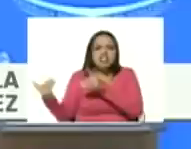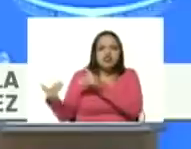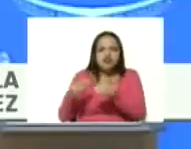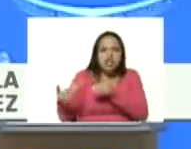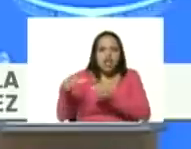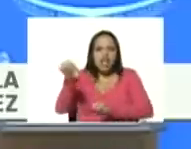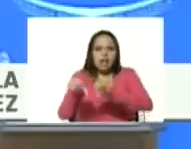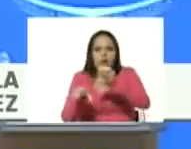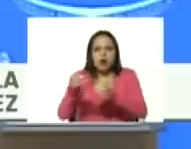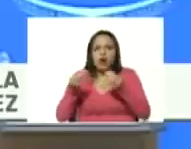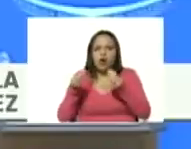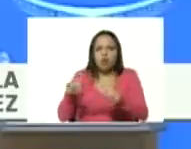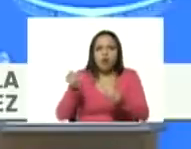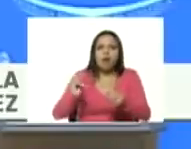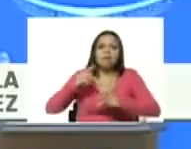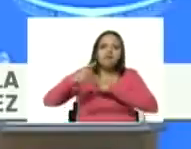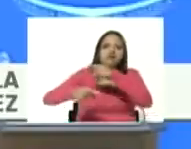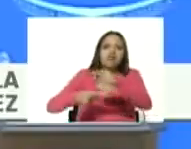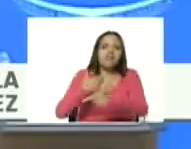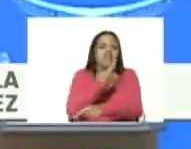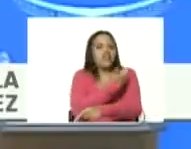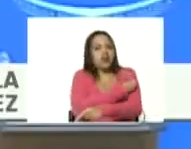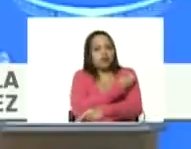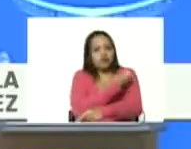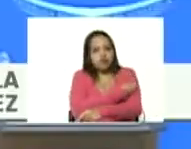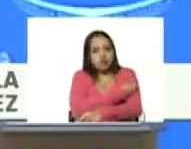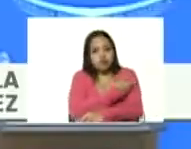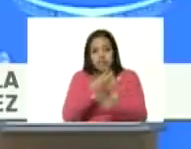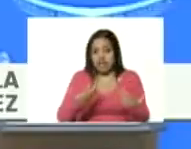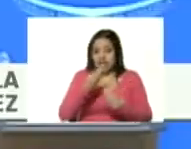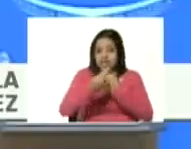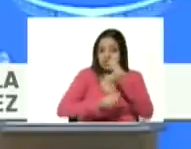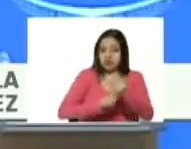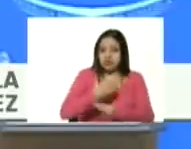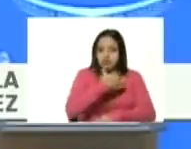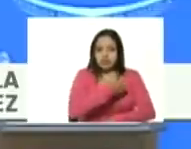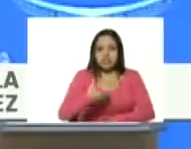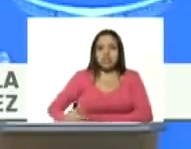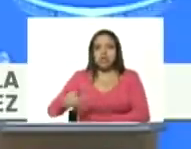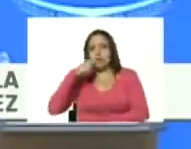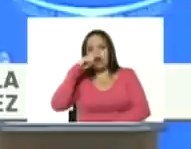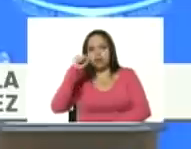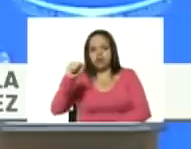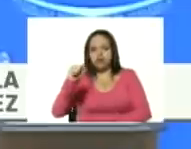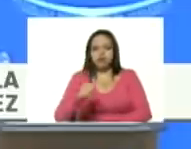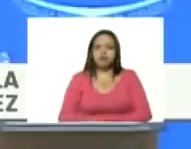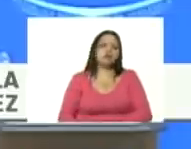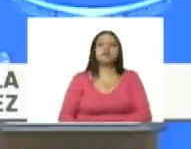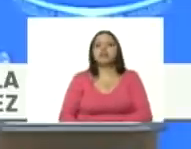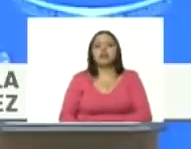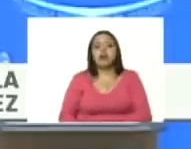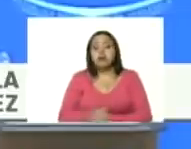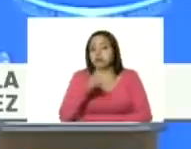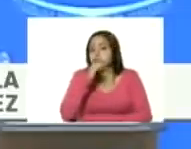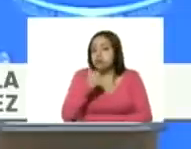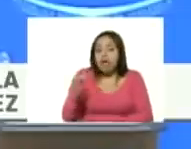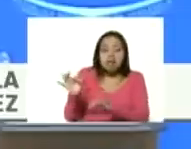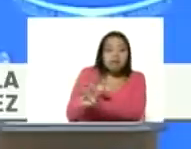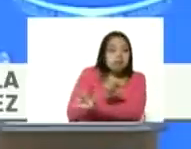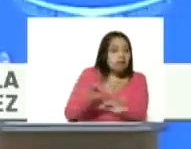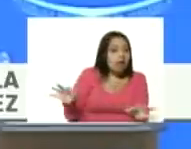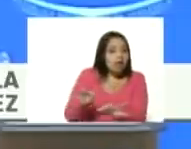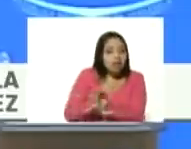evaluando todos los procesos de la vacunación. ¿Qué hizo el presidente Maduro? Visto que no notaba ningún tipo de